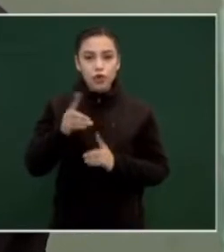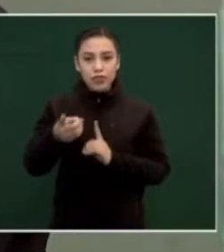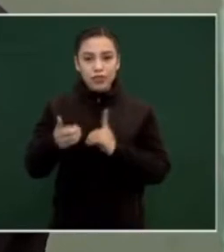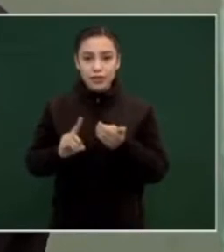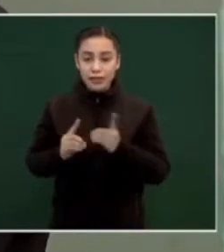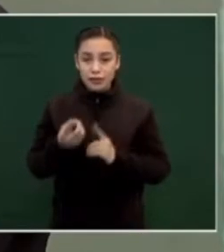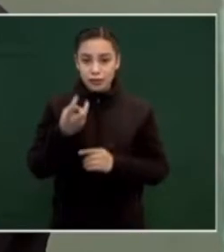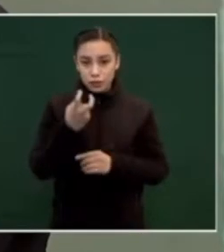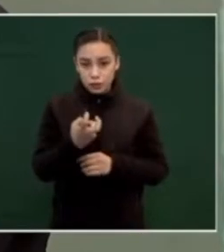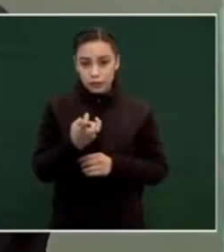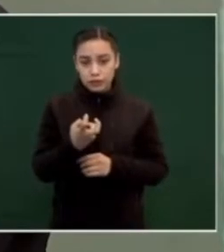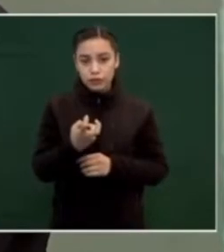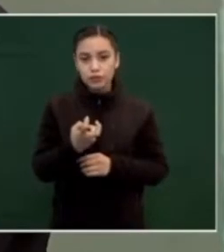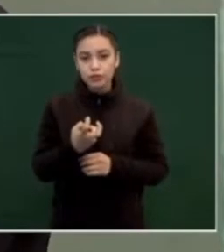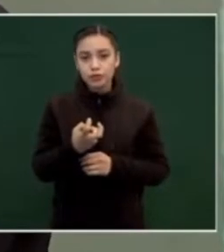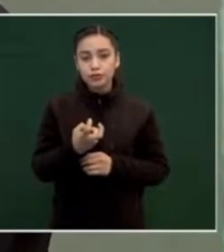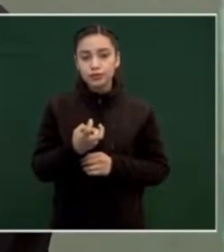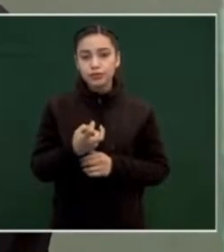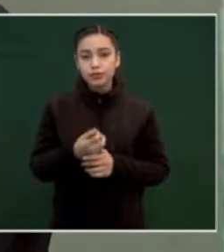y